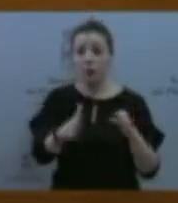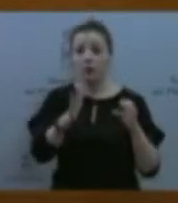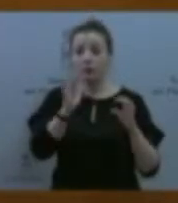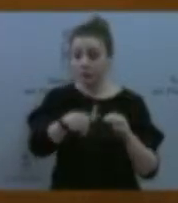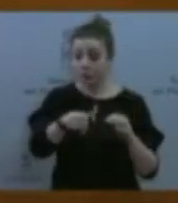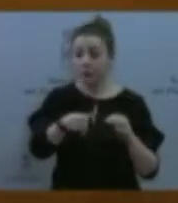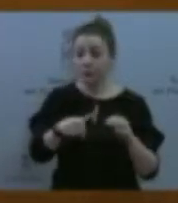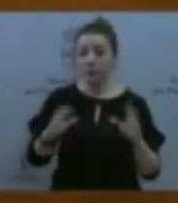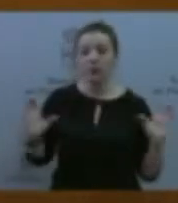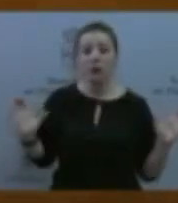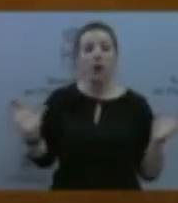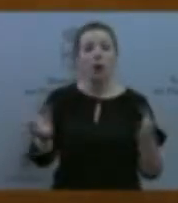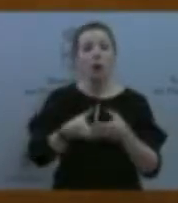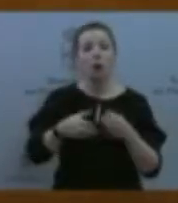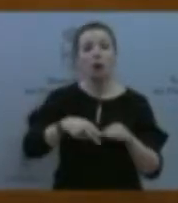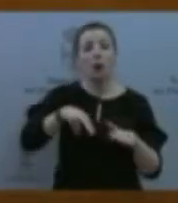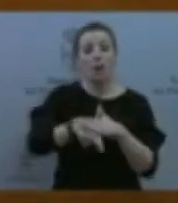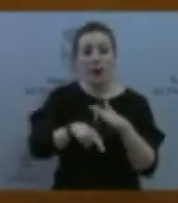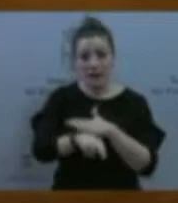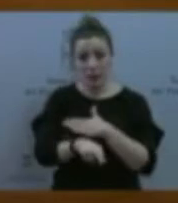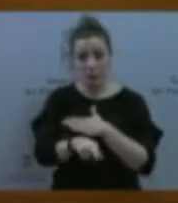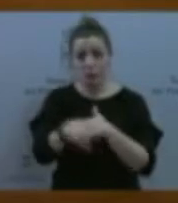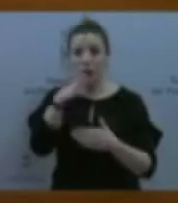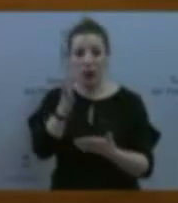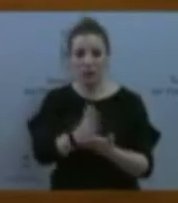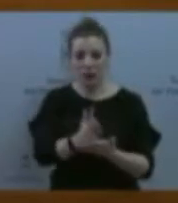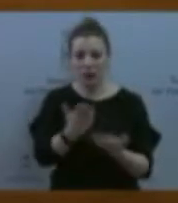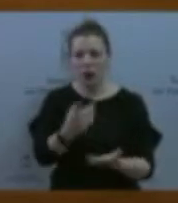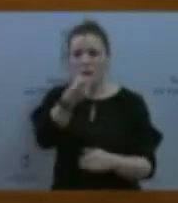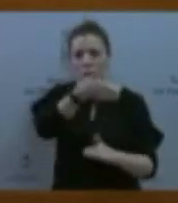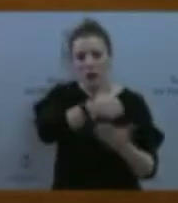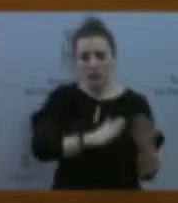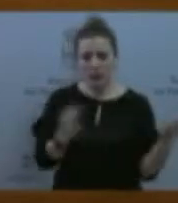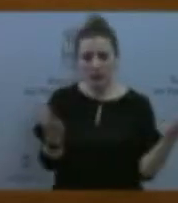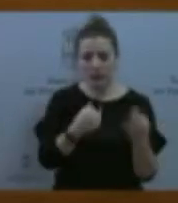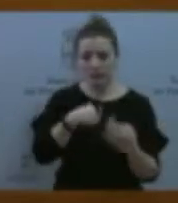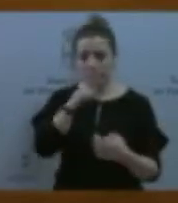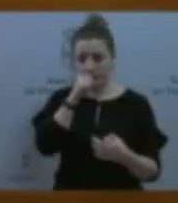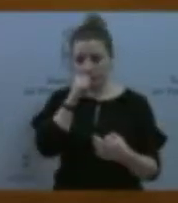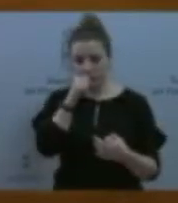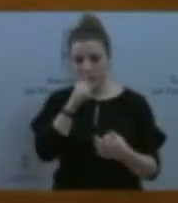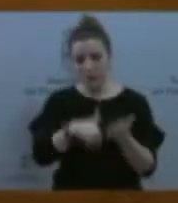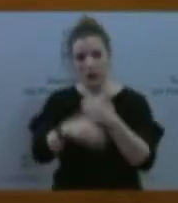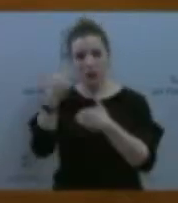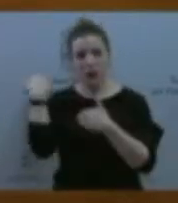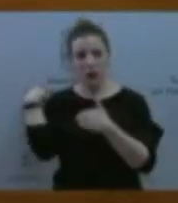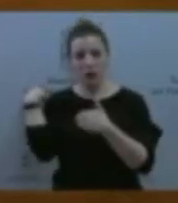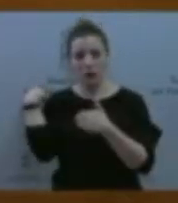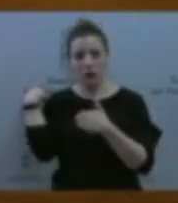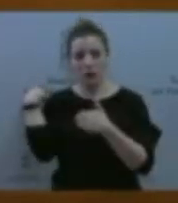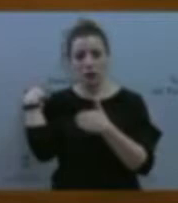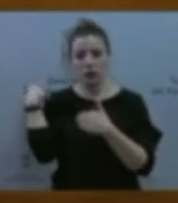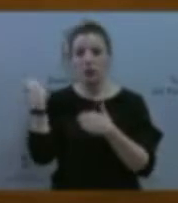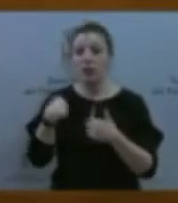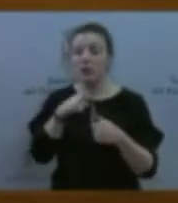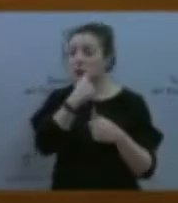auditaje. Por una parte, yo recuerdo aquellos años en los que se daba una suerte de burbuja de la auditoría, en la cual los reclutadores de